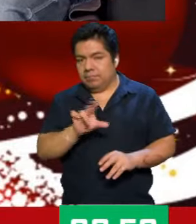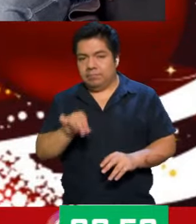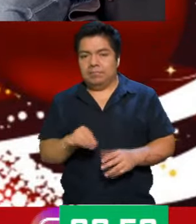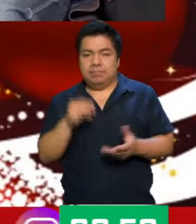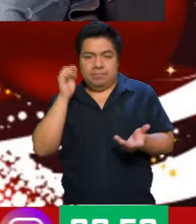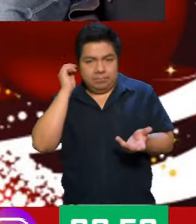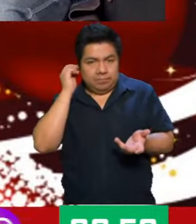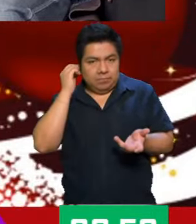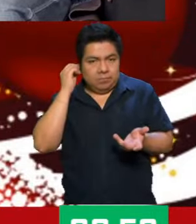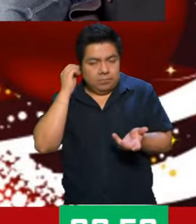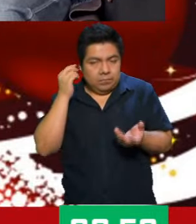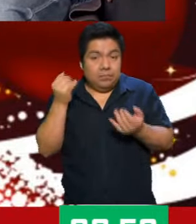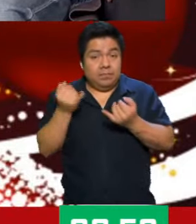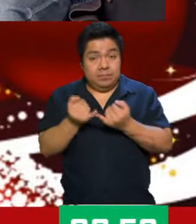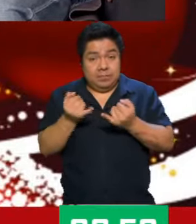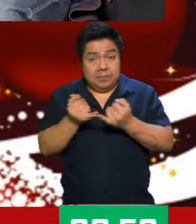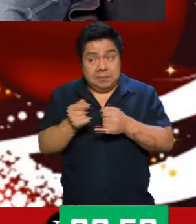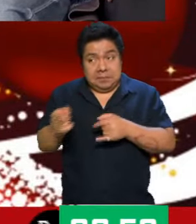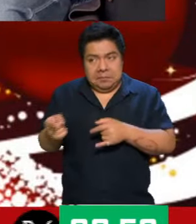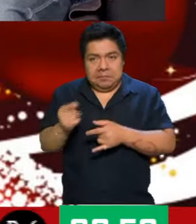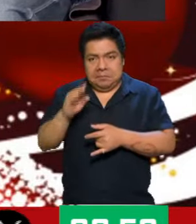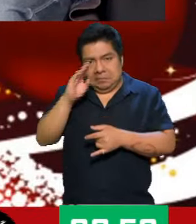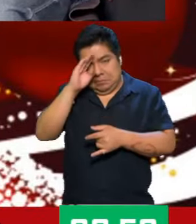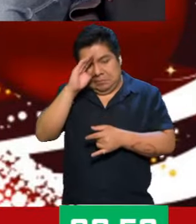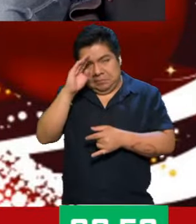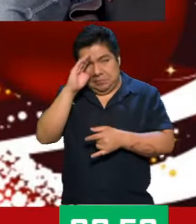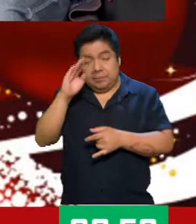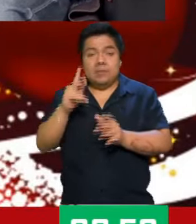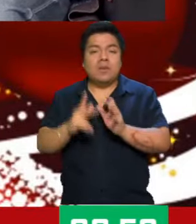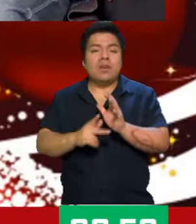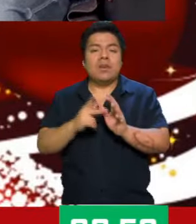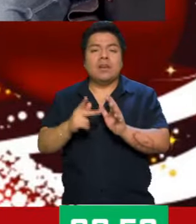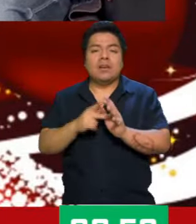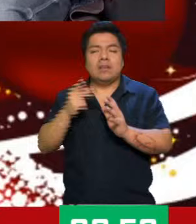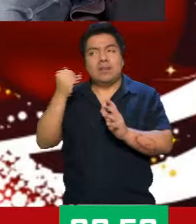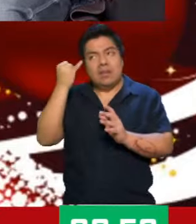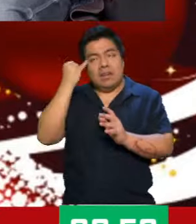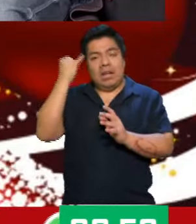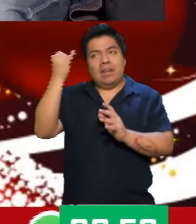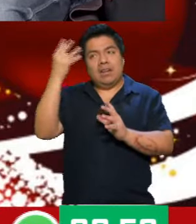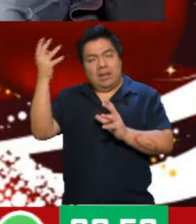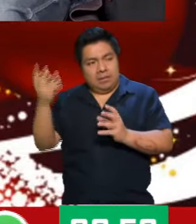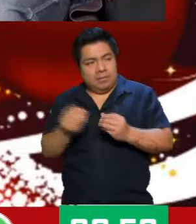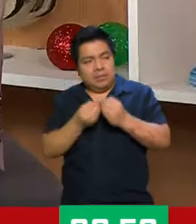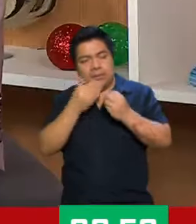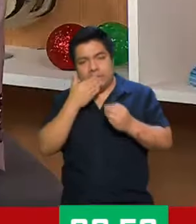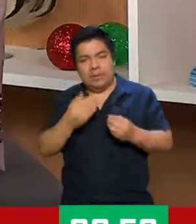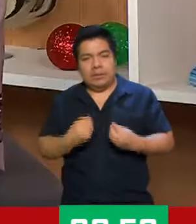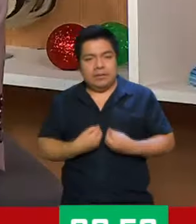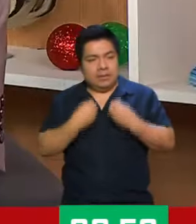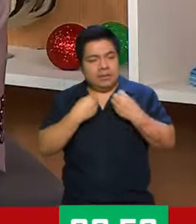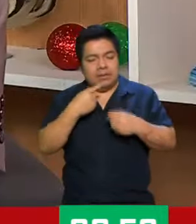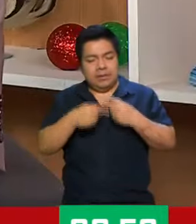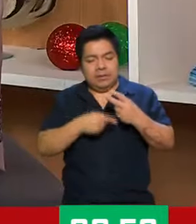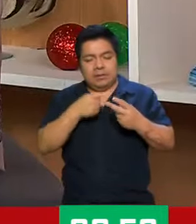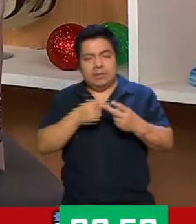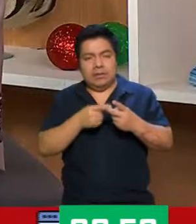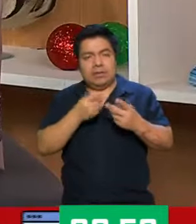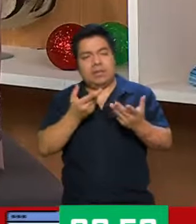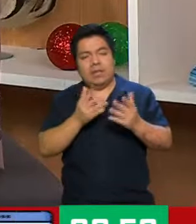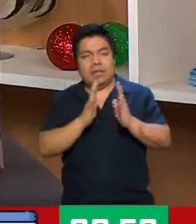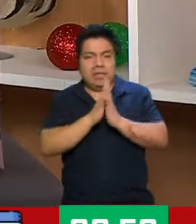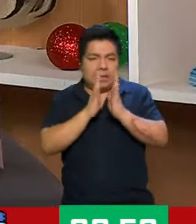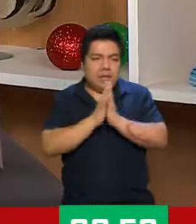además cuestiona si serán capaces de recuperar los ideales de democracia, los ideales liberales de